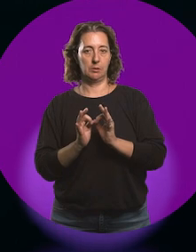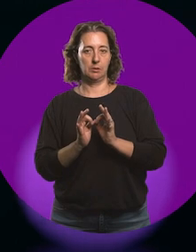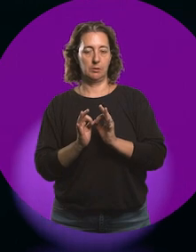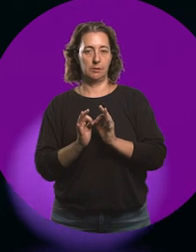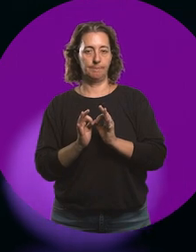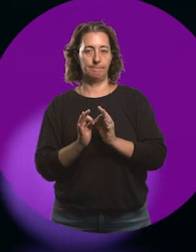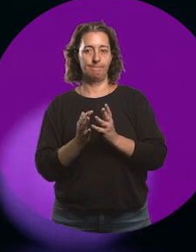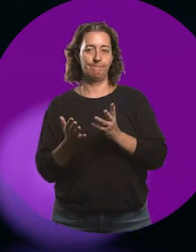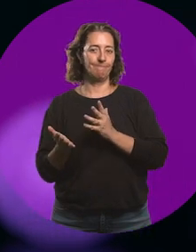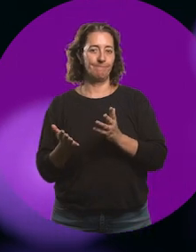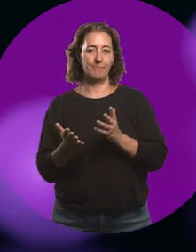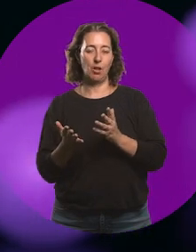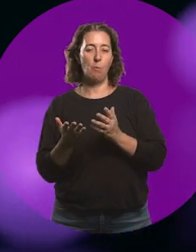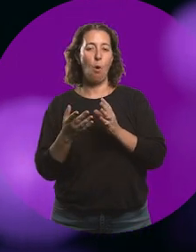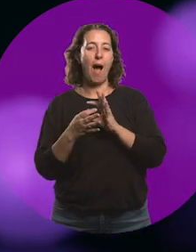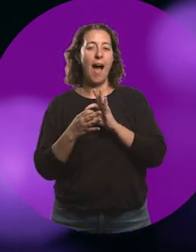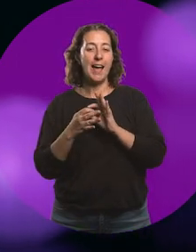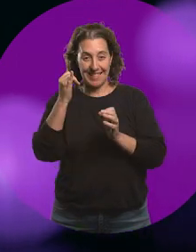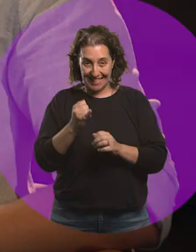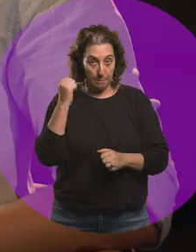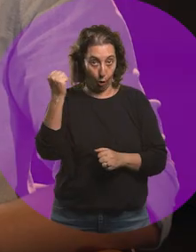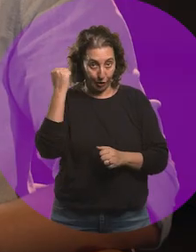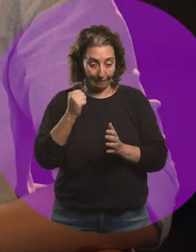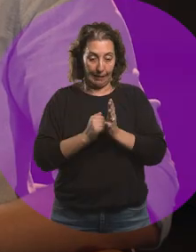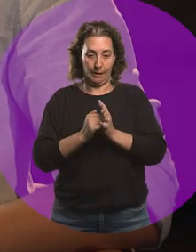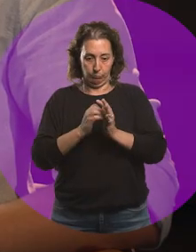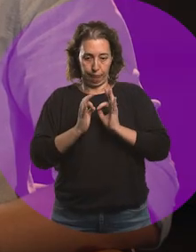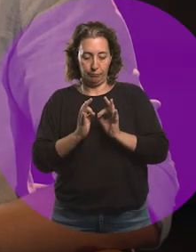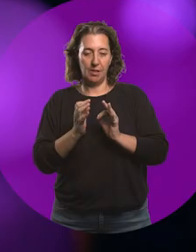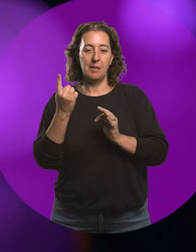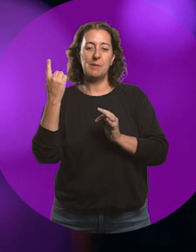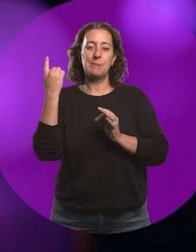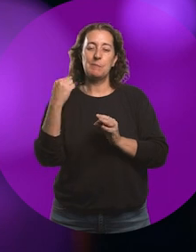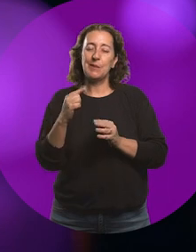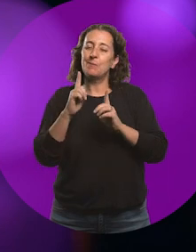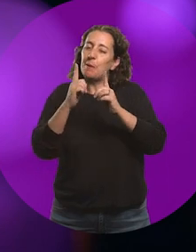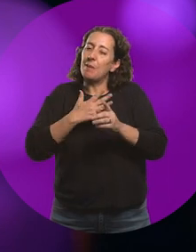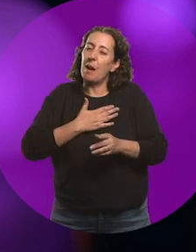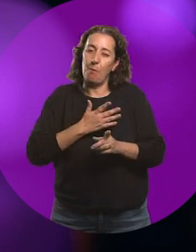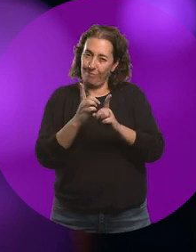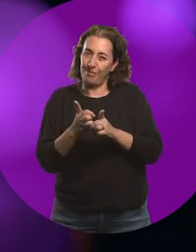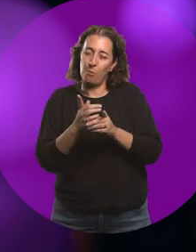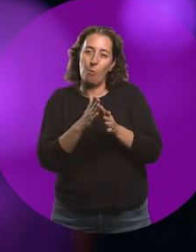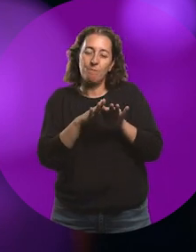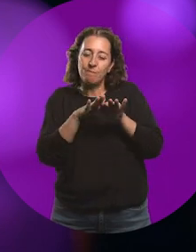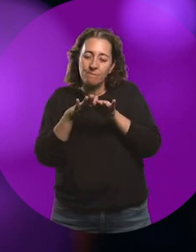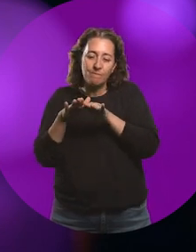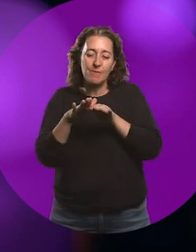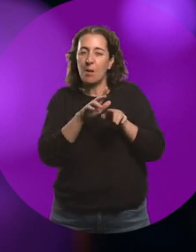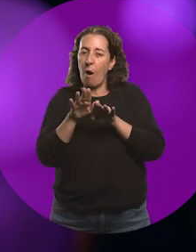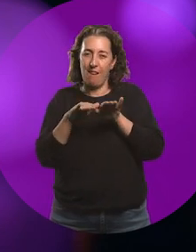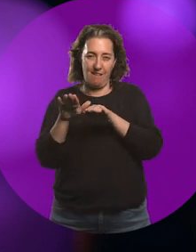Va como de la mano, ¿no? Encontrar ese equilibrio para poder